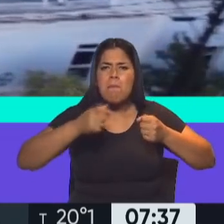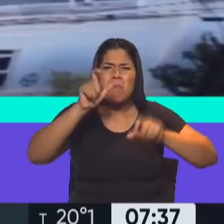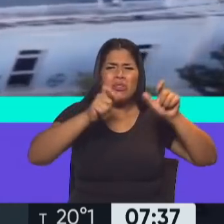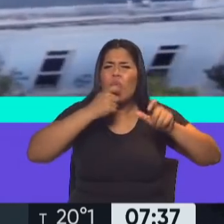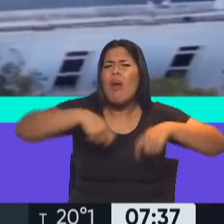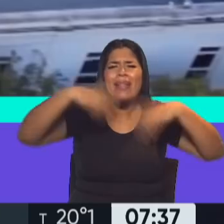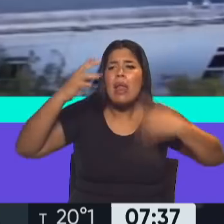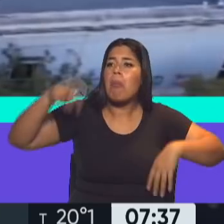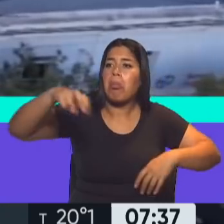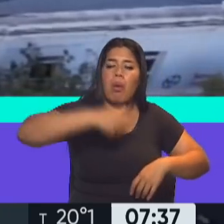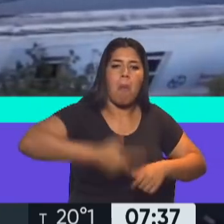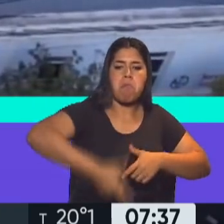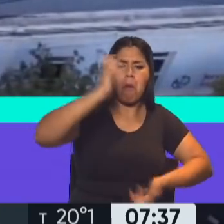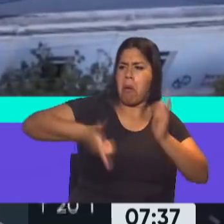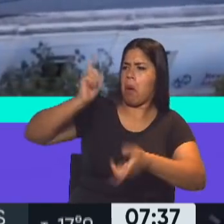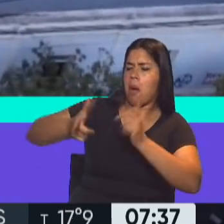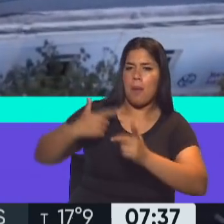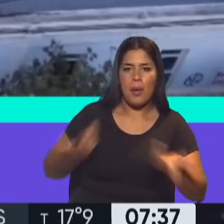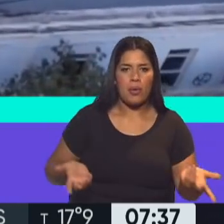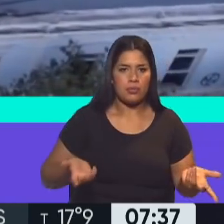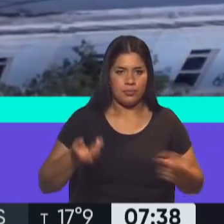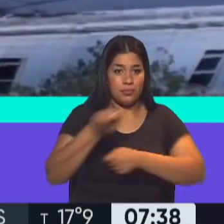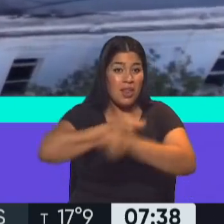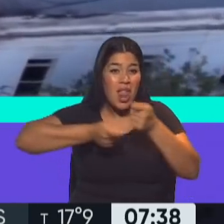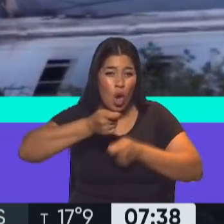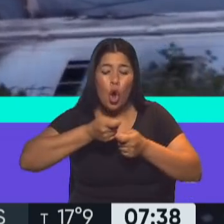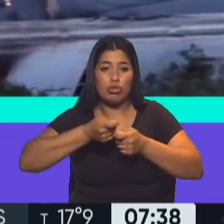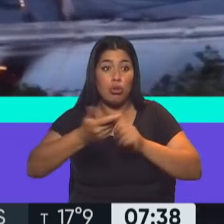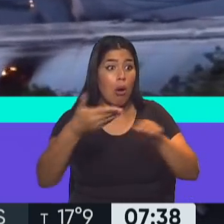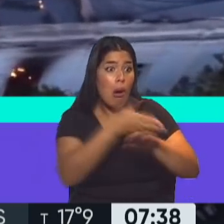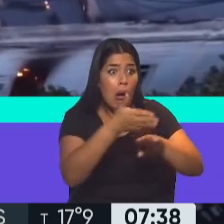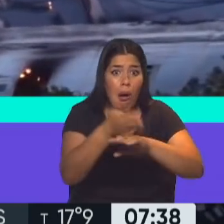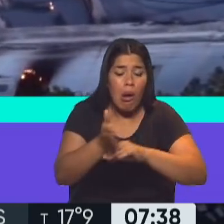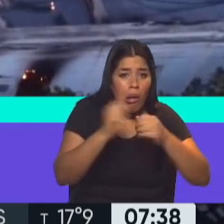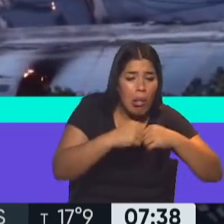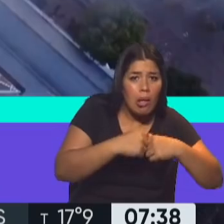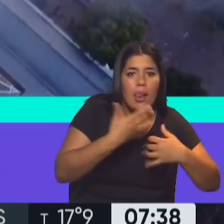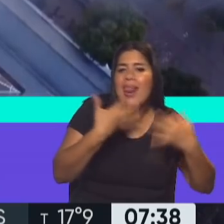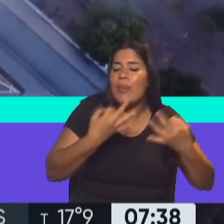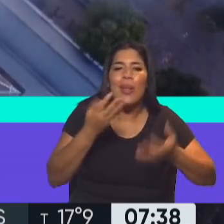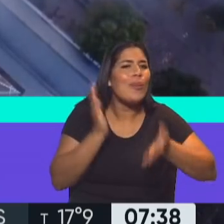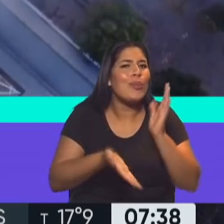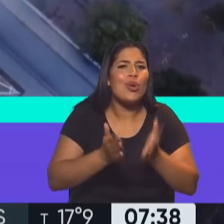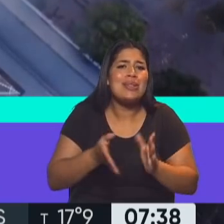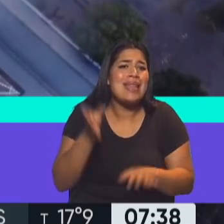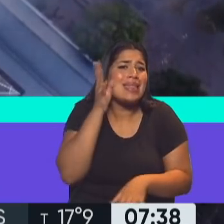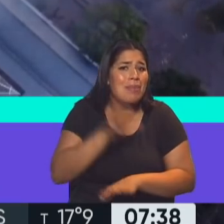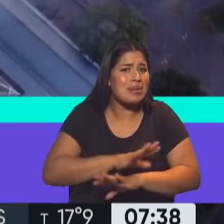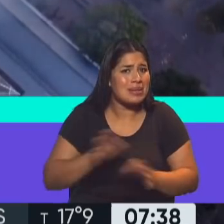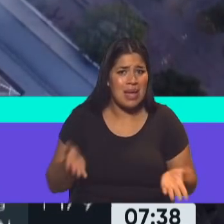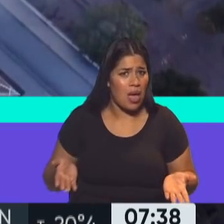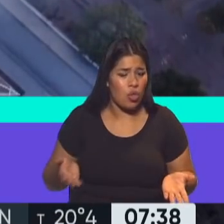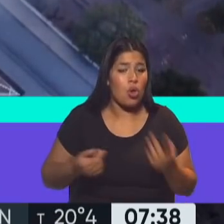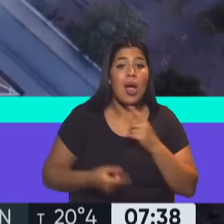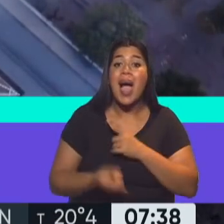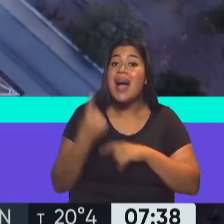calle, metiéndose en locales comerciales, una violencia desatada que realmente fue terrible. Entonces